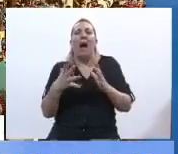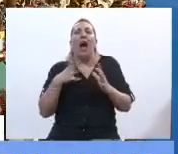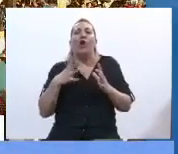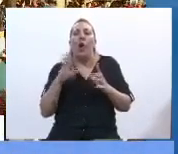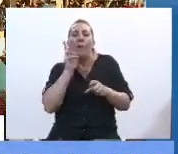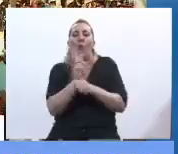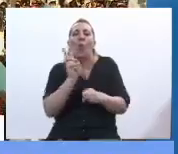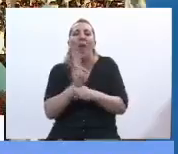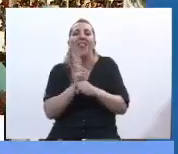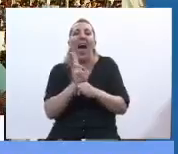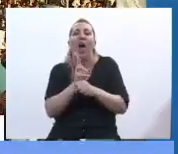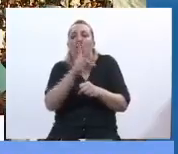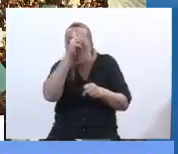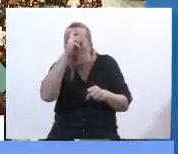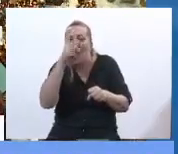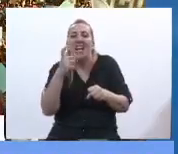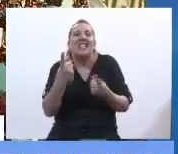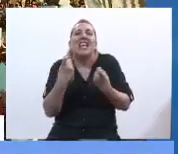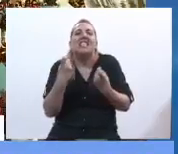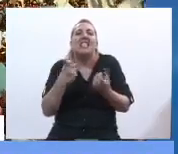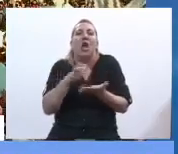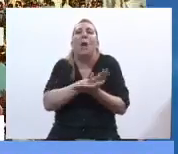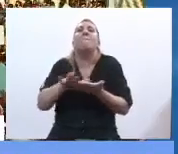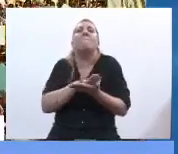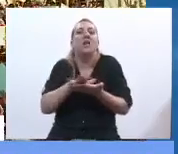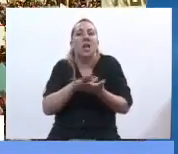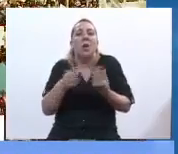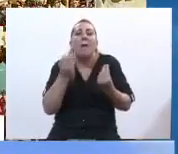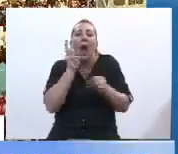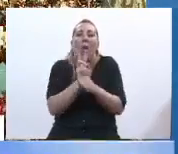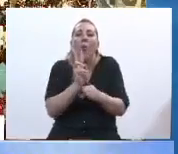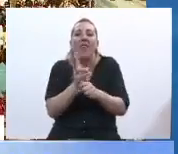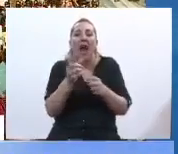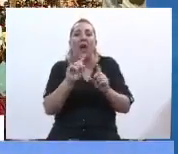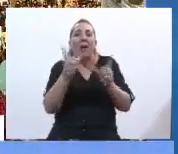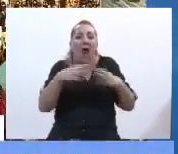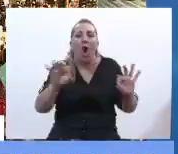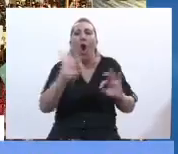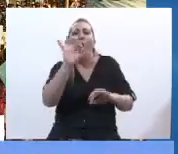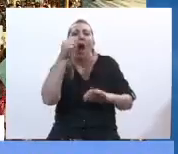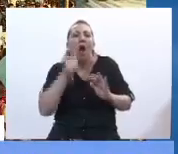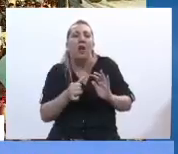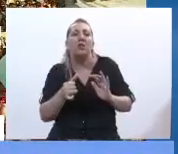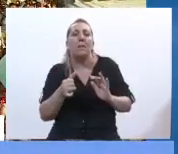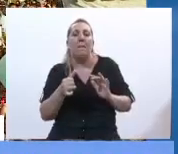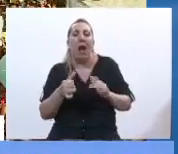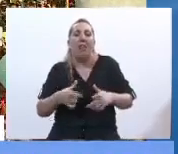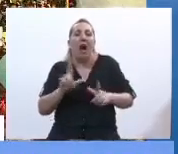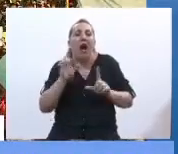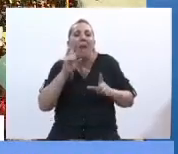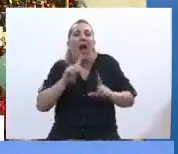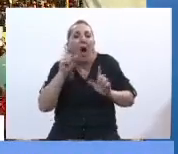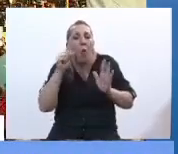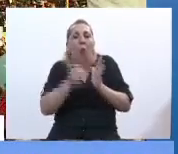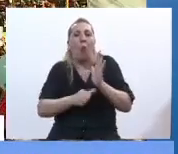sanitarios mínimos necesarios para evitar que se pierdan vidas o que se lesionen el aparato reproductivo de la